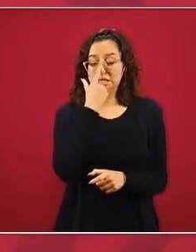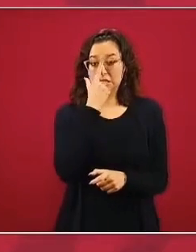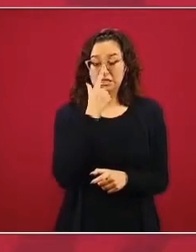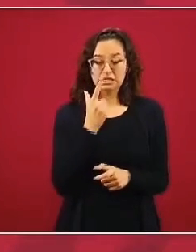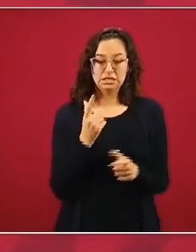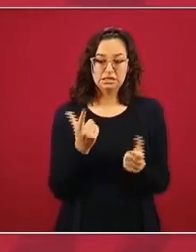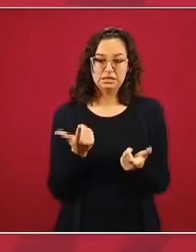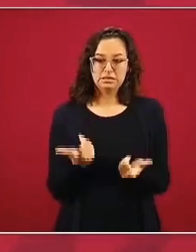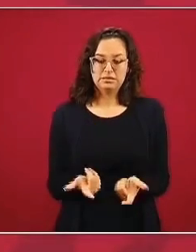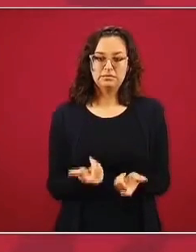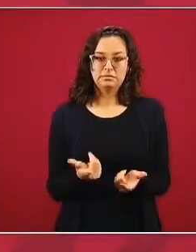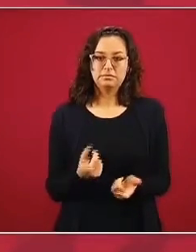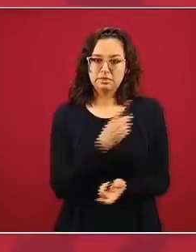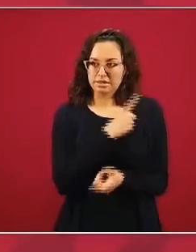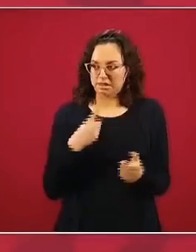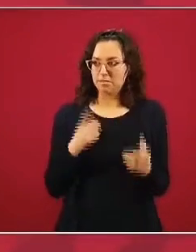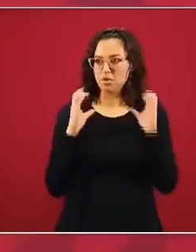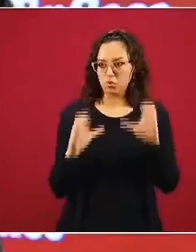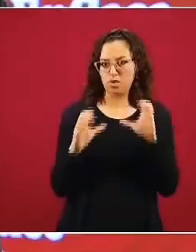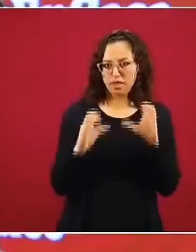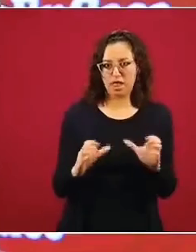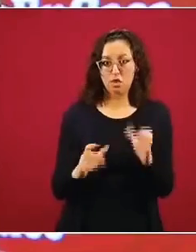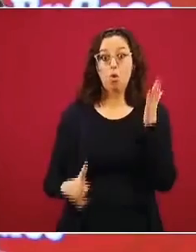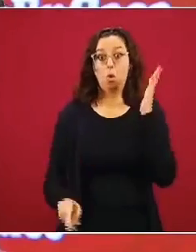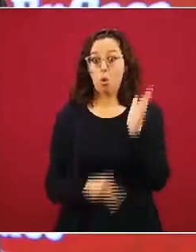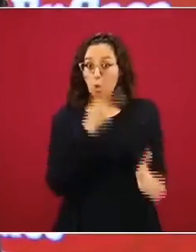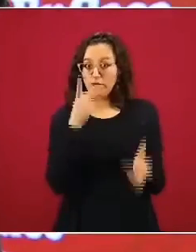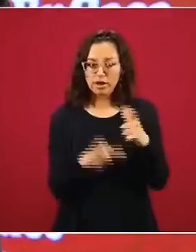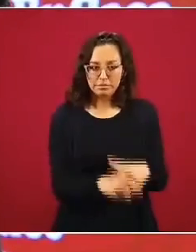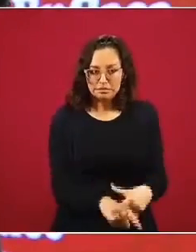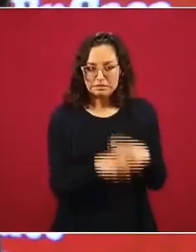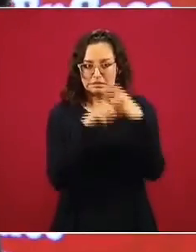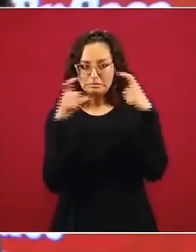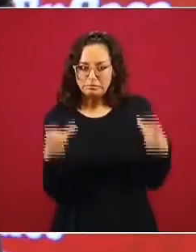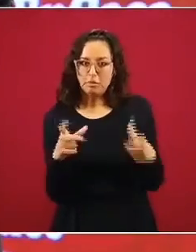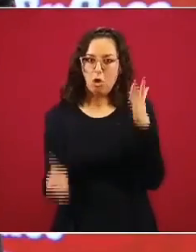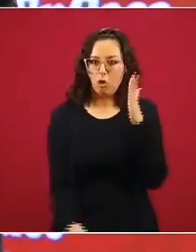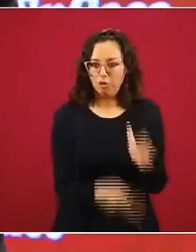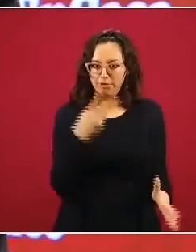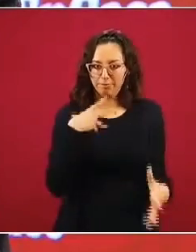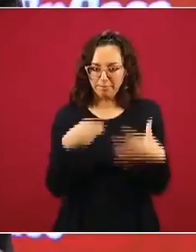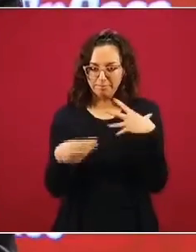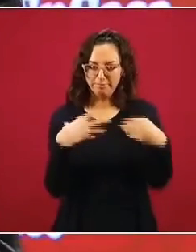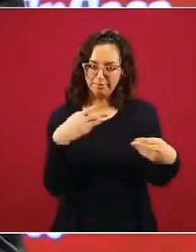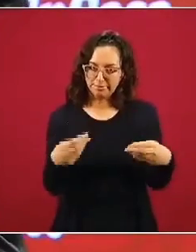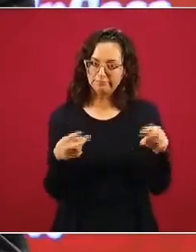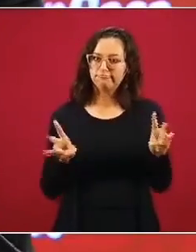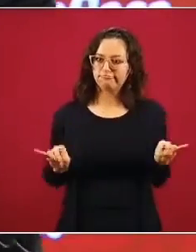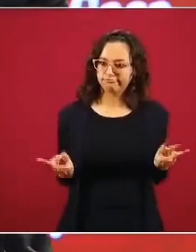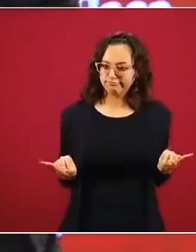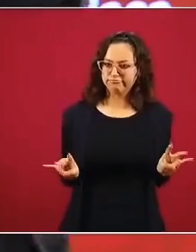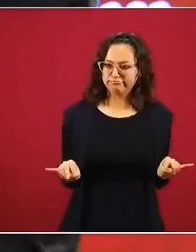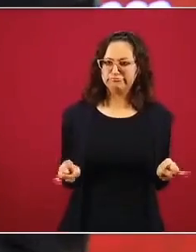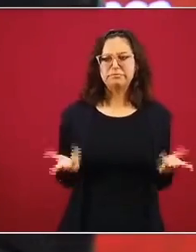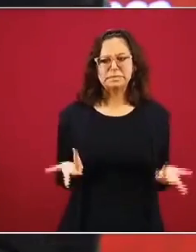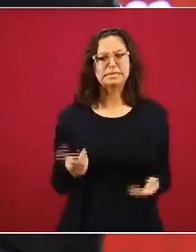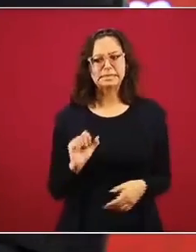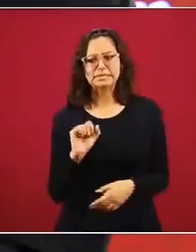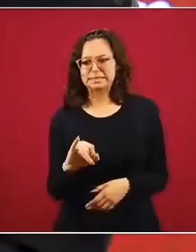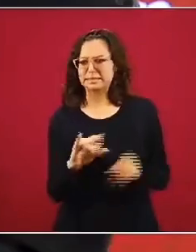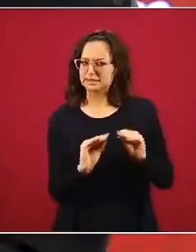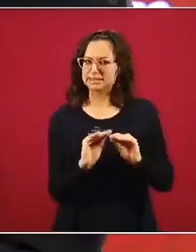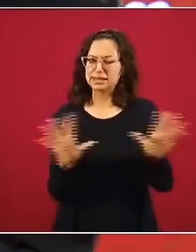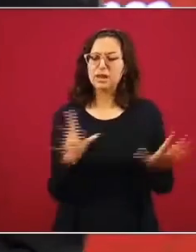los rebrotes y estar pendientes. Pero ayer también